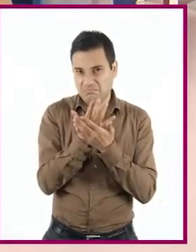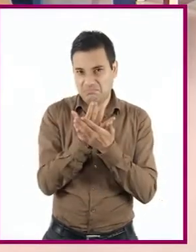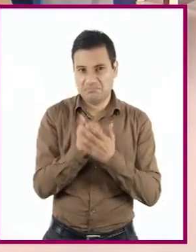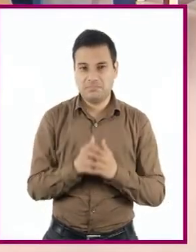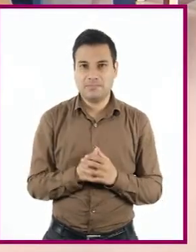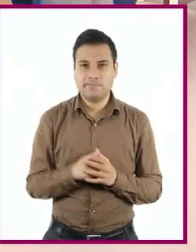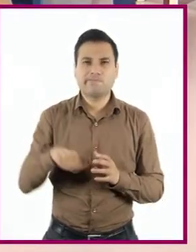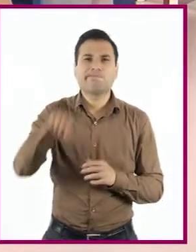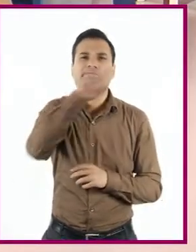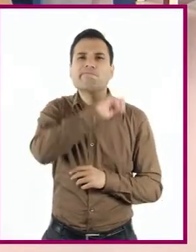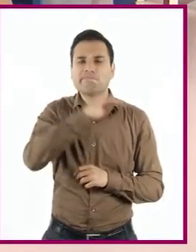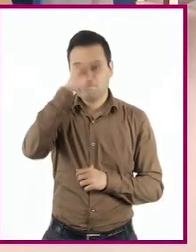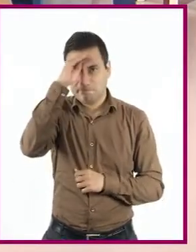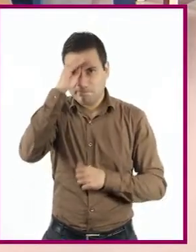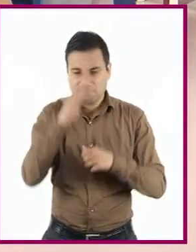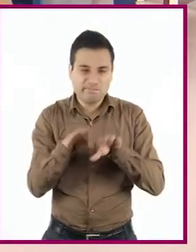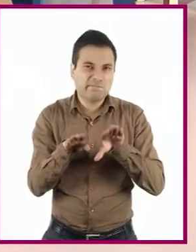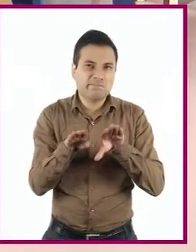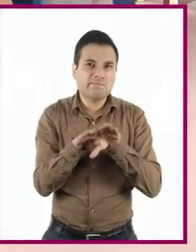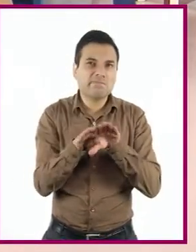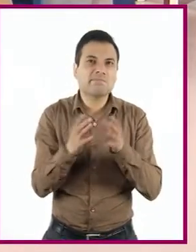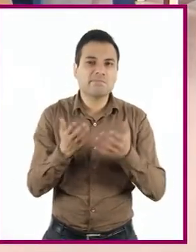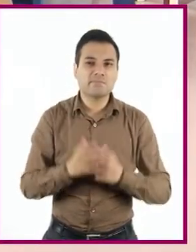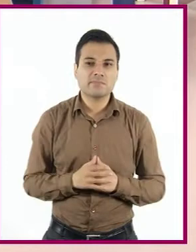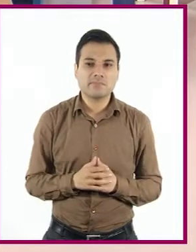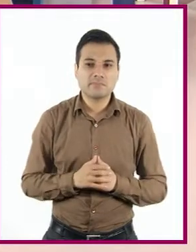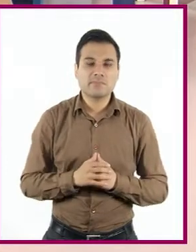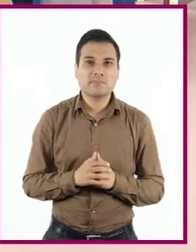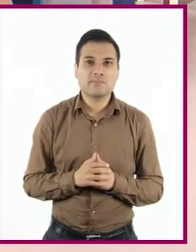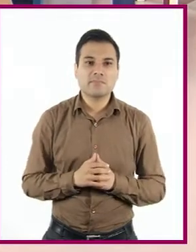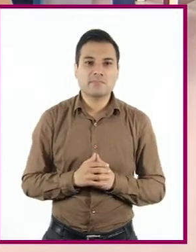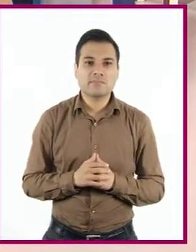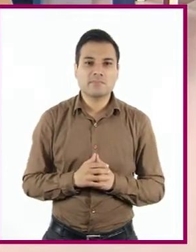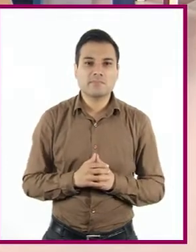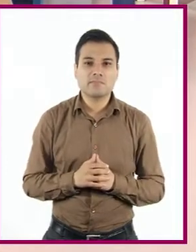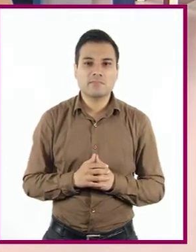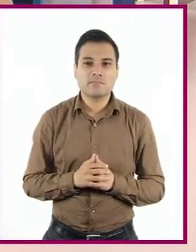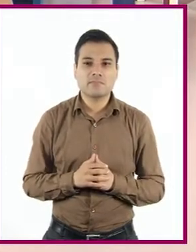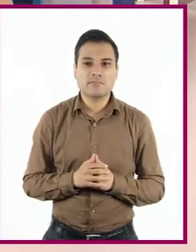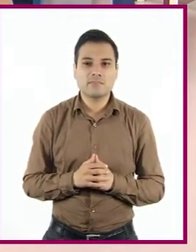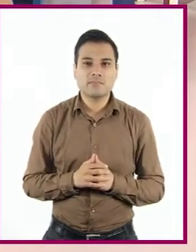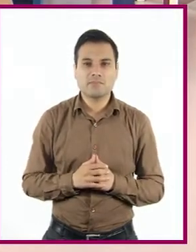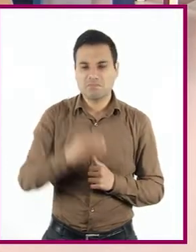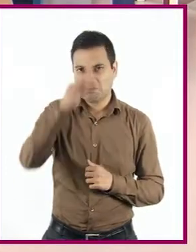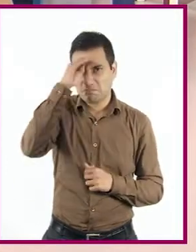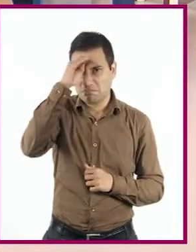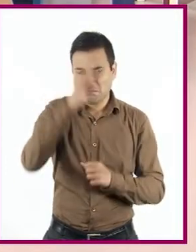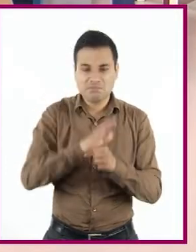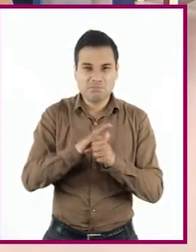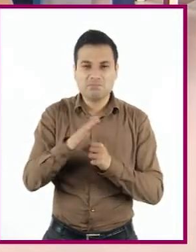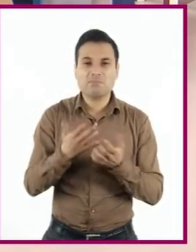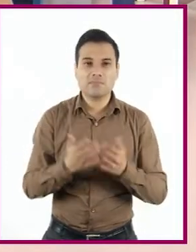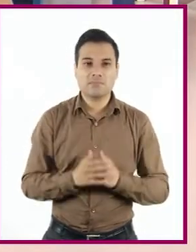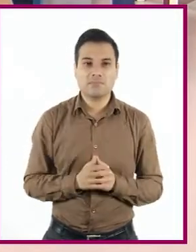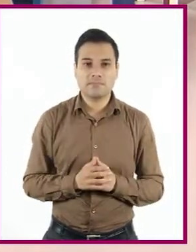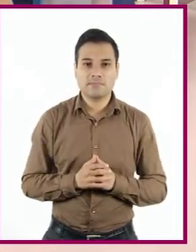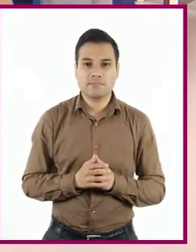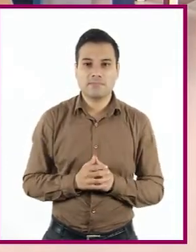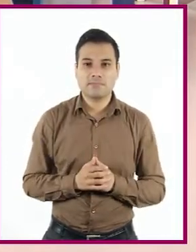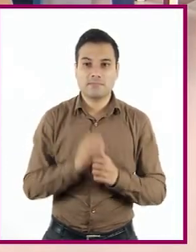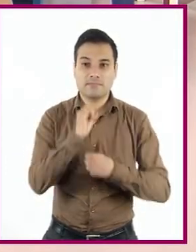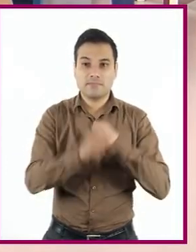¿Y ustedes con qué lenguaje artístico o elemento de las artes consideran que lo pueden compartir? Estamos en el